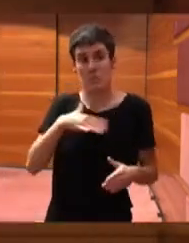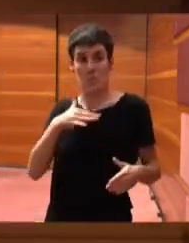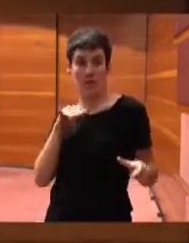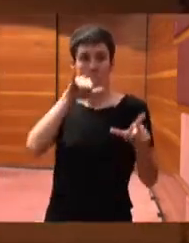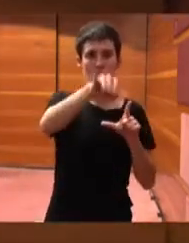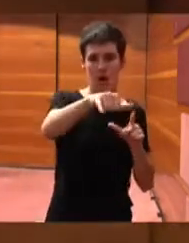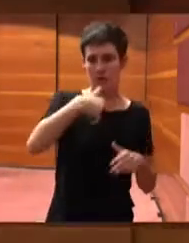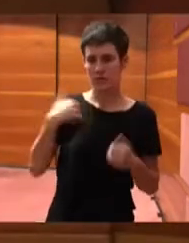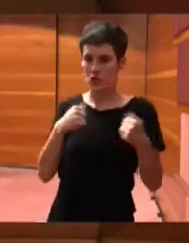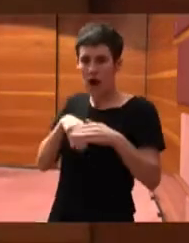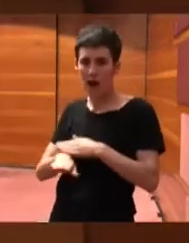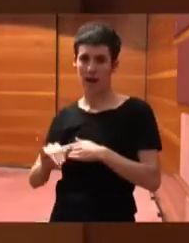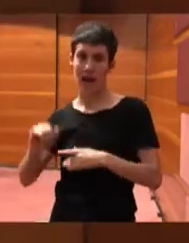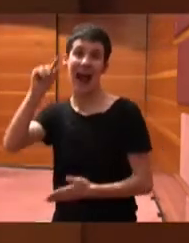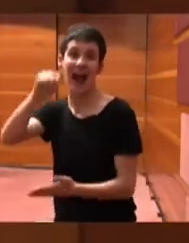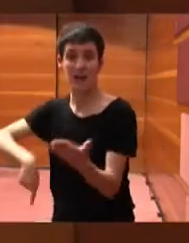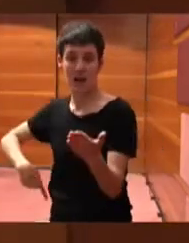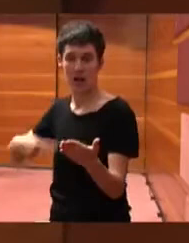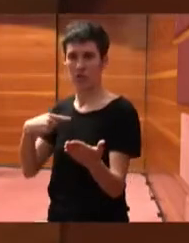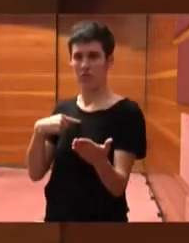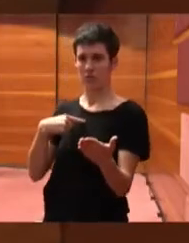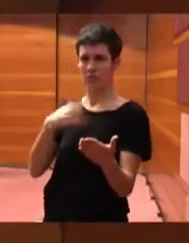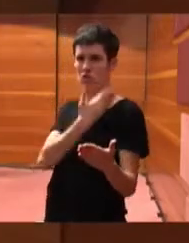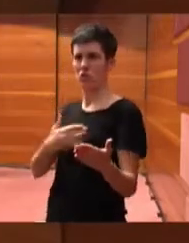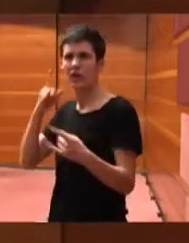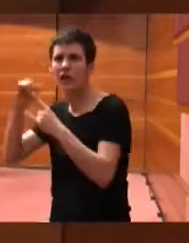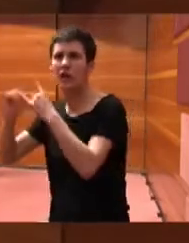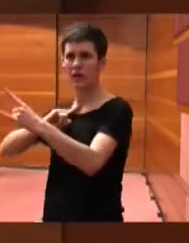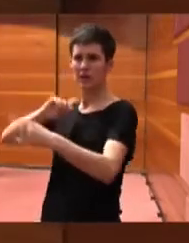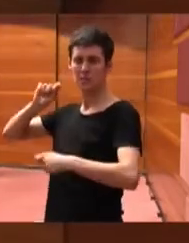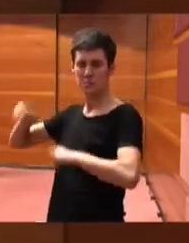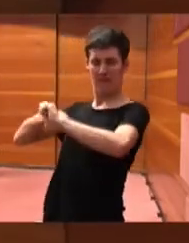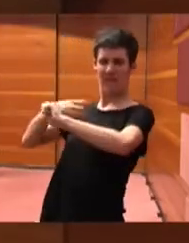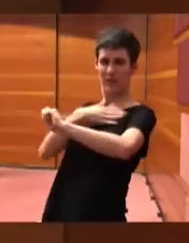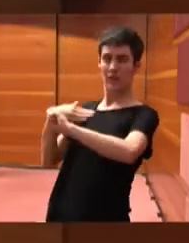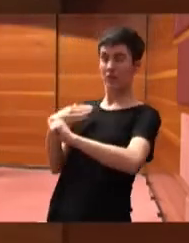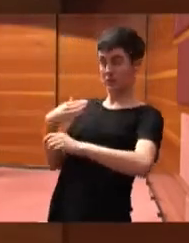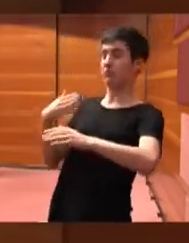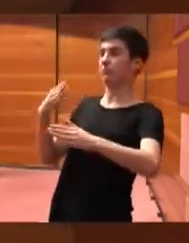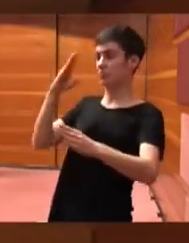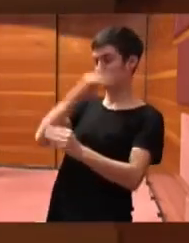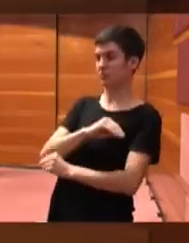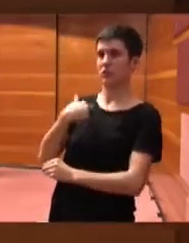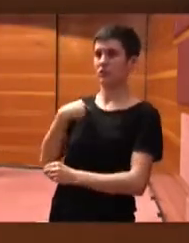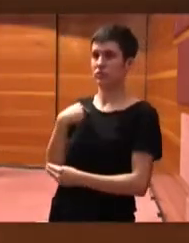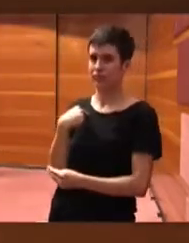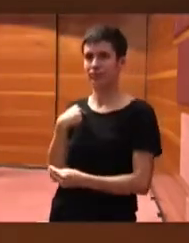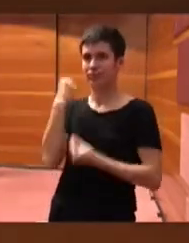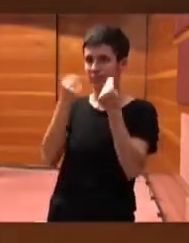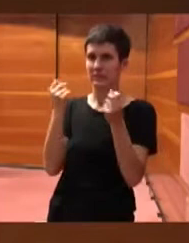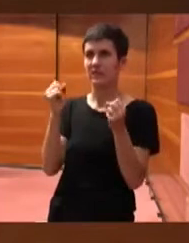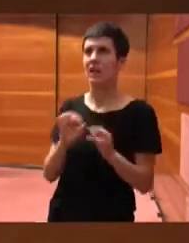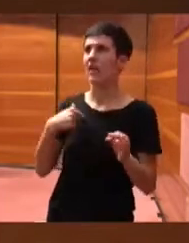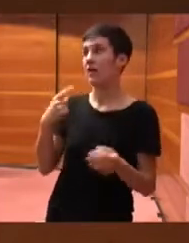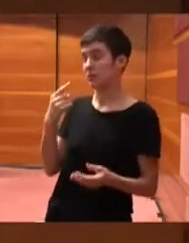Tengo un garaje que lo tengo alquilado y de repente me llama la dueña y me dice que me lo vende. Y digo, vaya, yo esto no lo tengo planteado en mi cabeza. Ahora